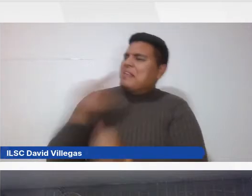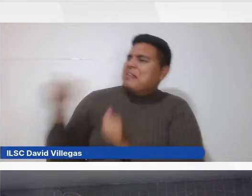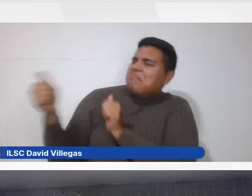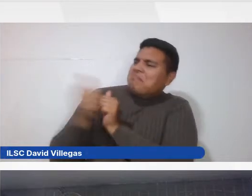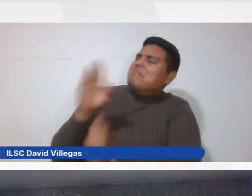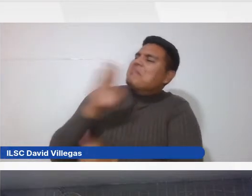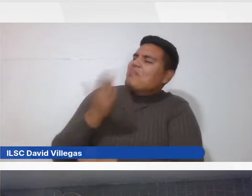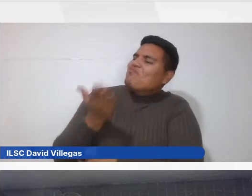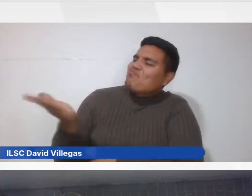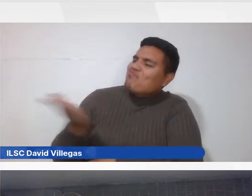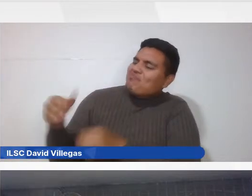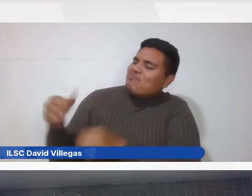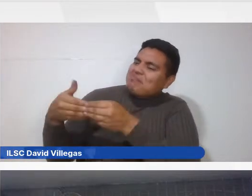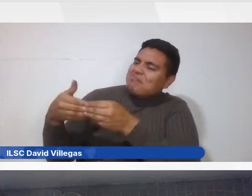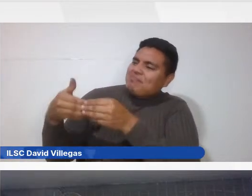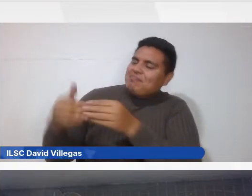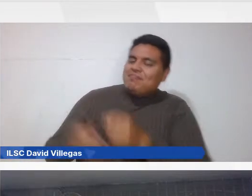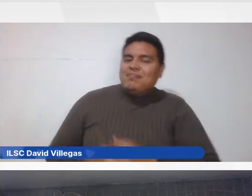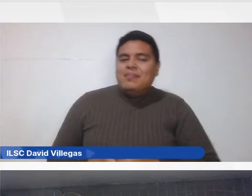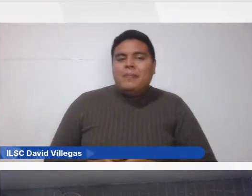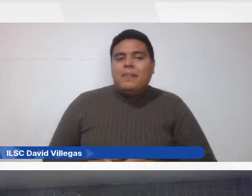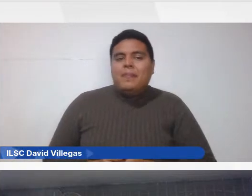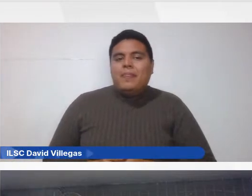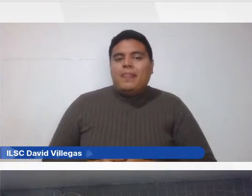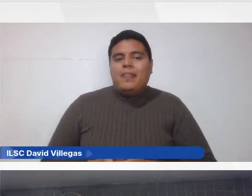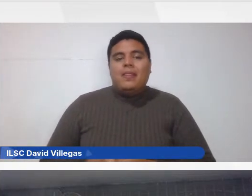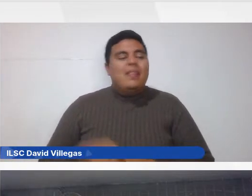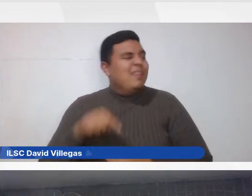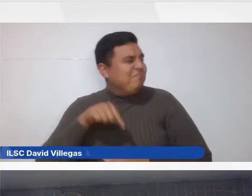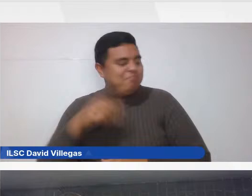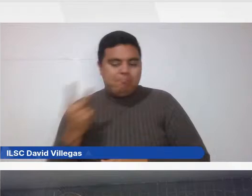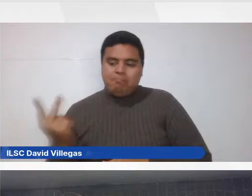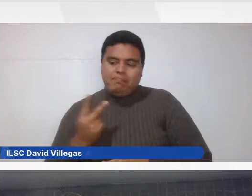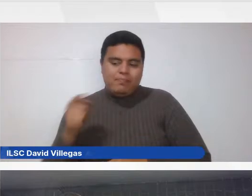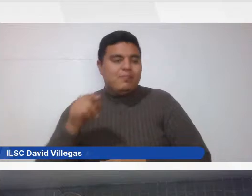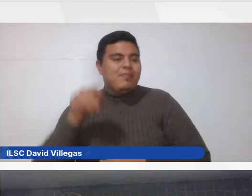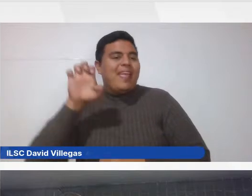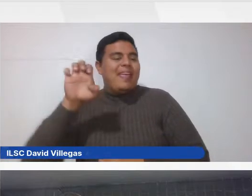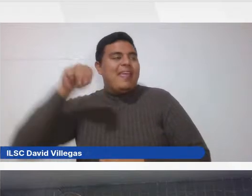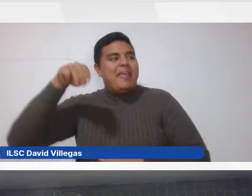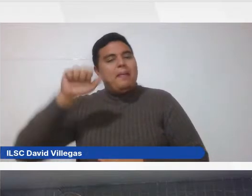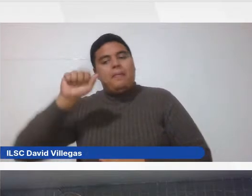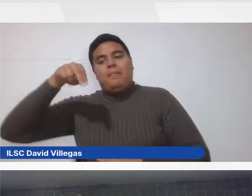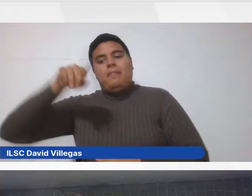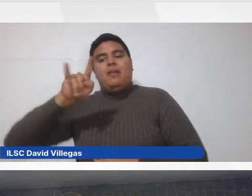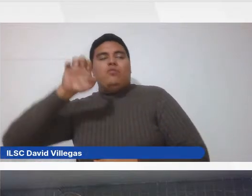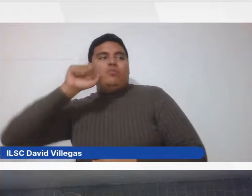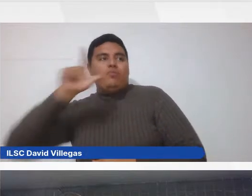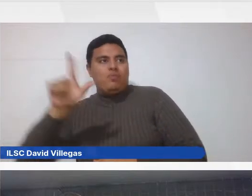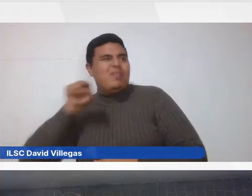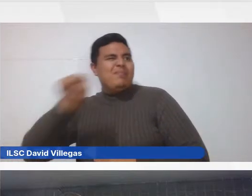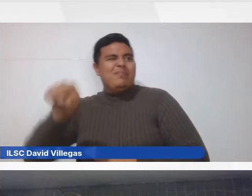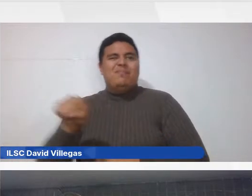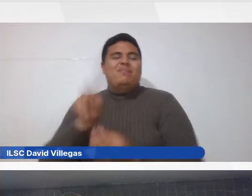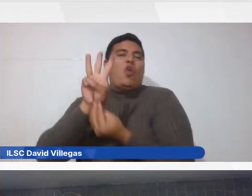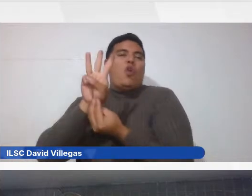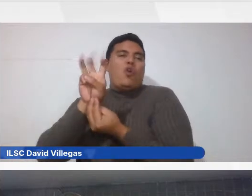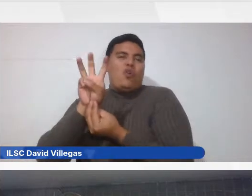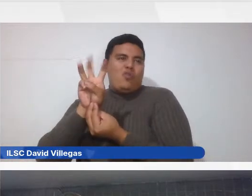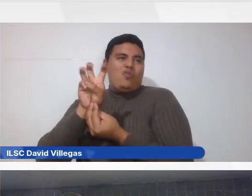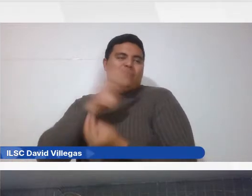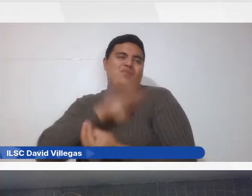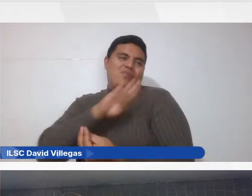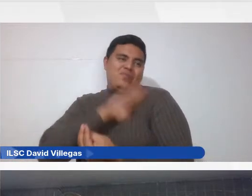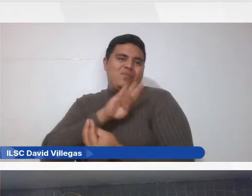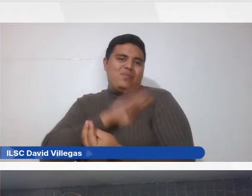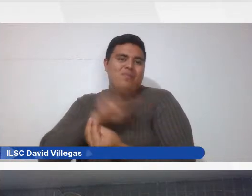lado. En este momento tengo a Emanuel Álvarez Ortiz, eres un estudiante de 8.1, y tengo a la mamá,